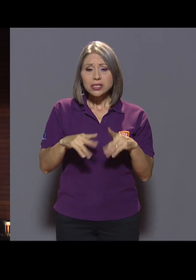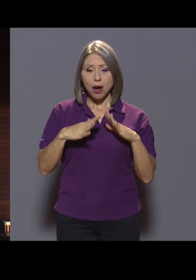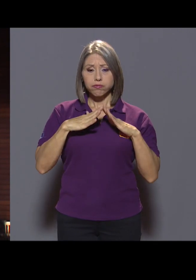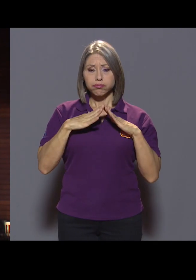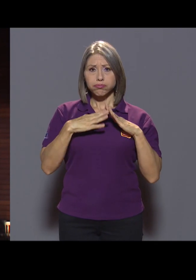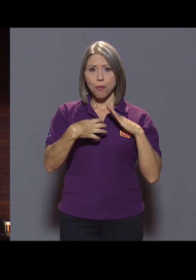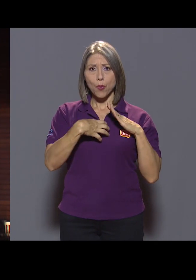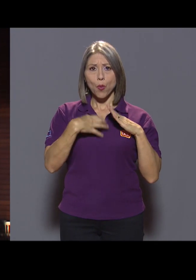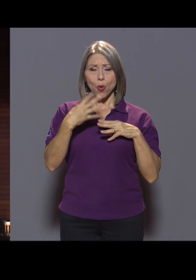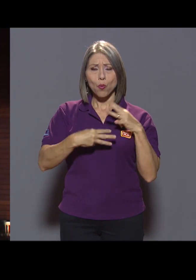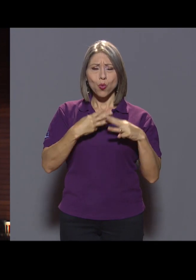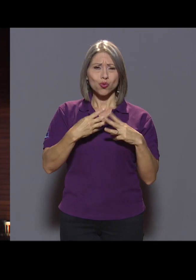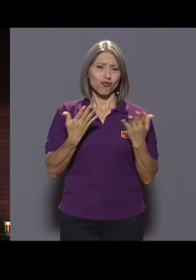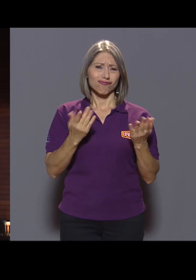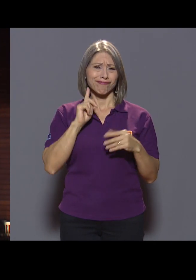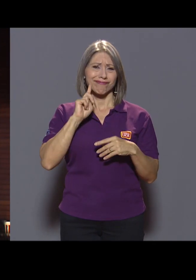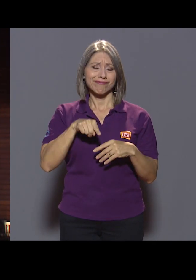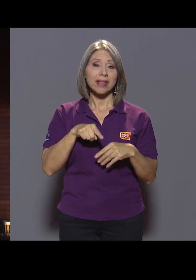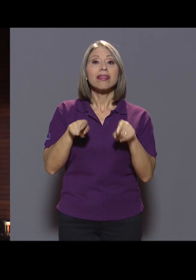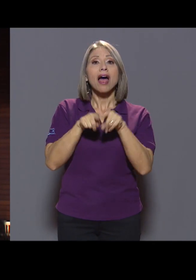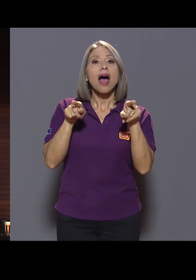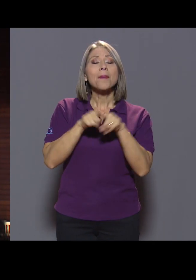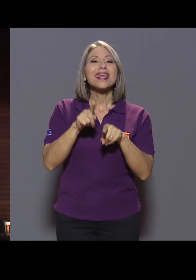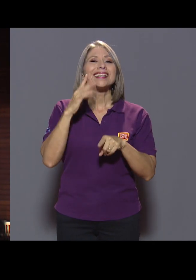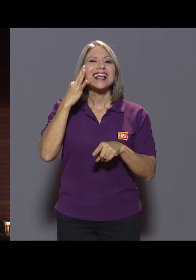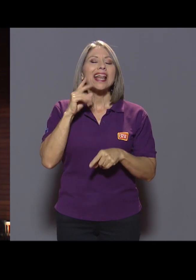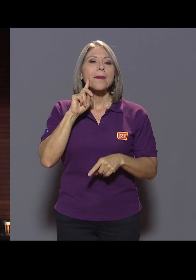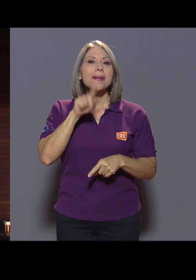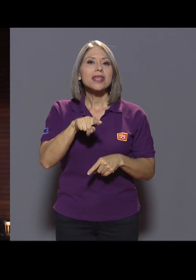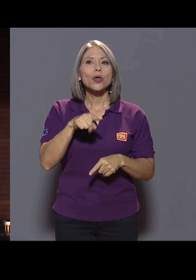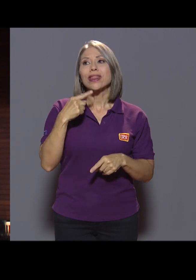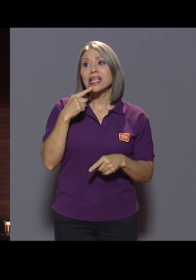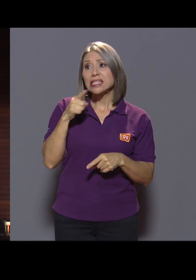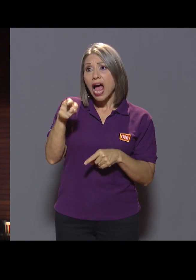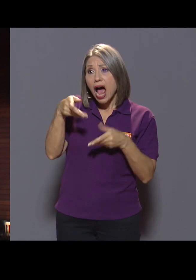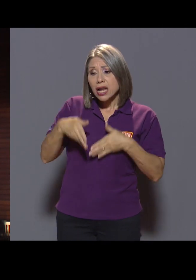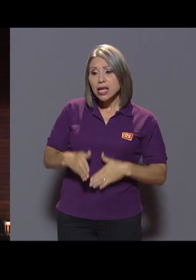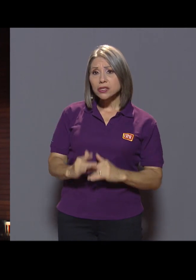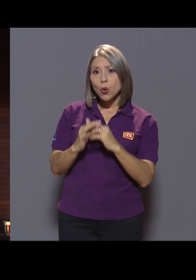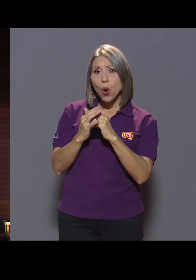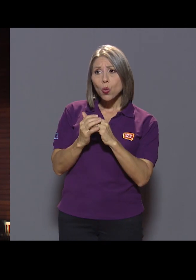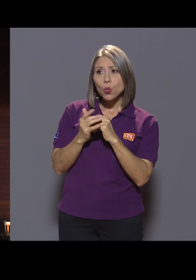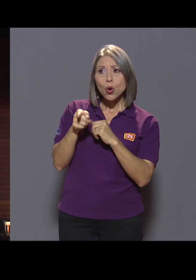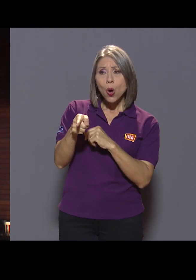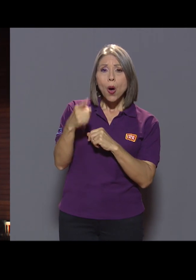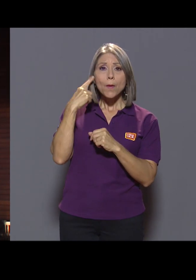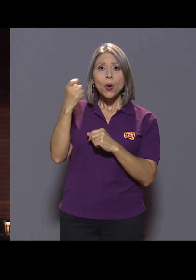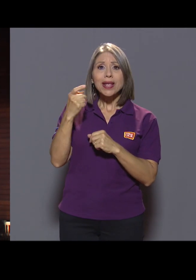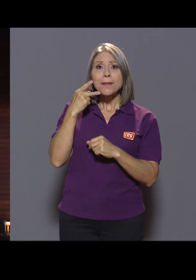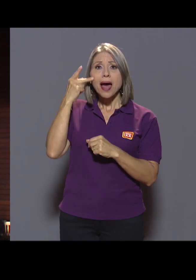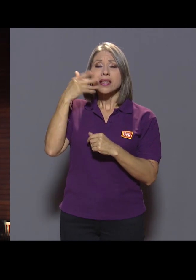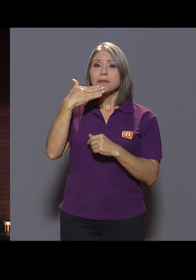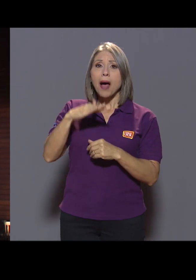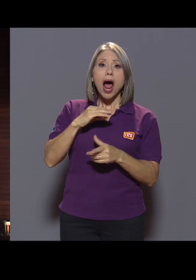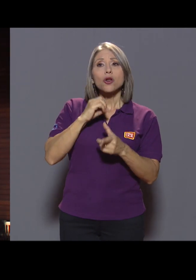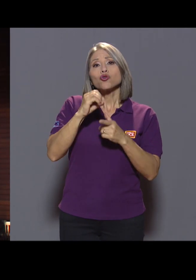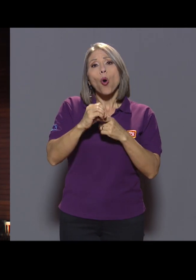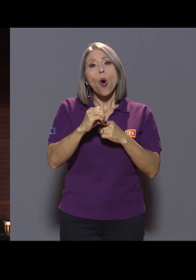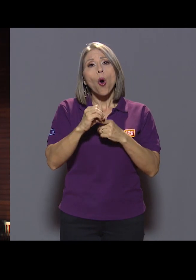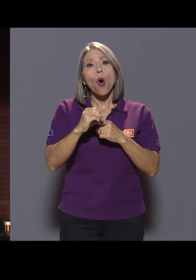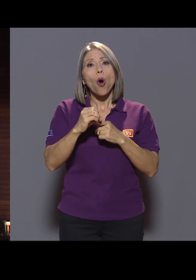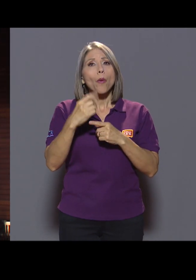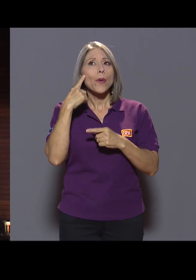mundo. También el mito de que el autismo se da porque son malos padres o porque las vacunas, ¿verdad?, también.